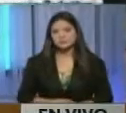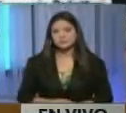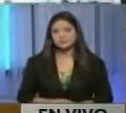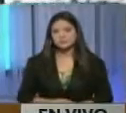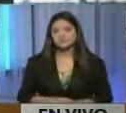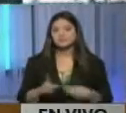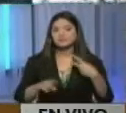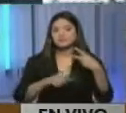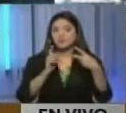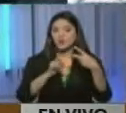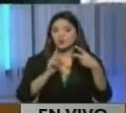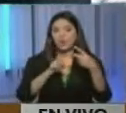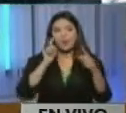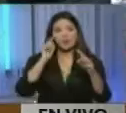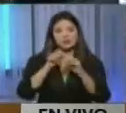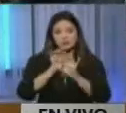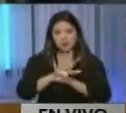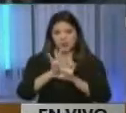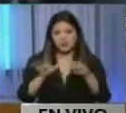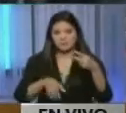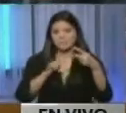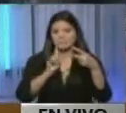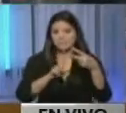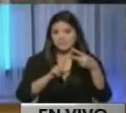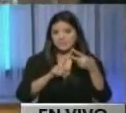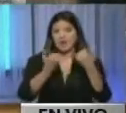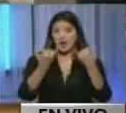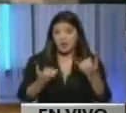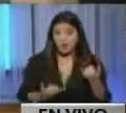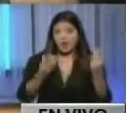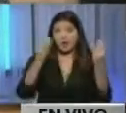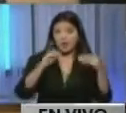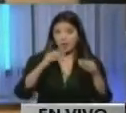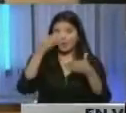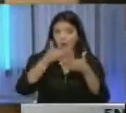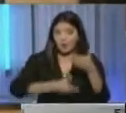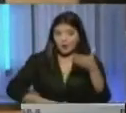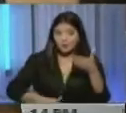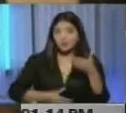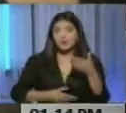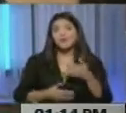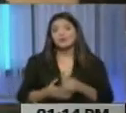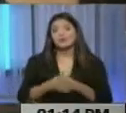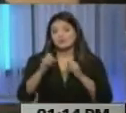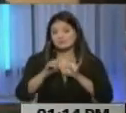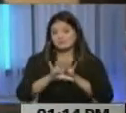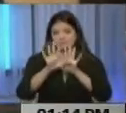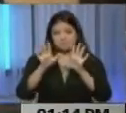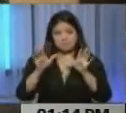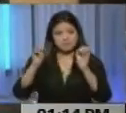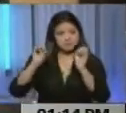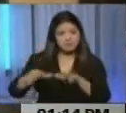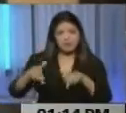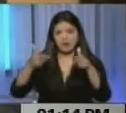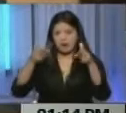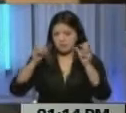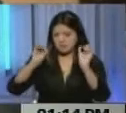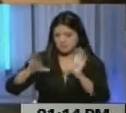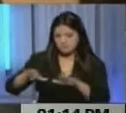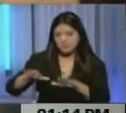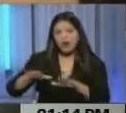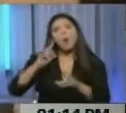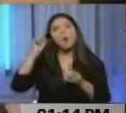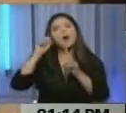2. Objetivo. El presente acuerdo sobre cese al fuego y hostilidades bilaterales definitivo y dejación de las armas tiene